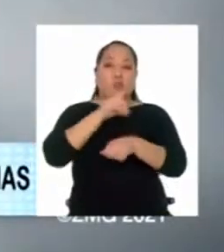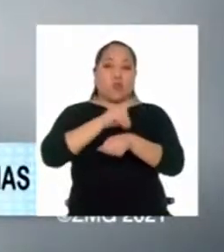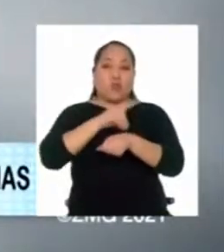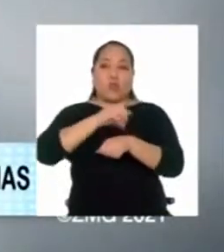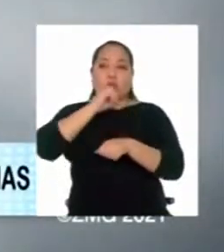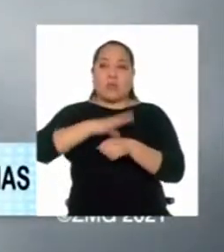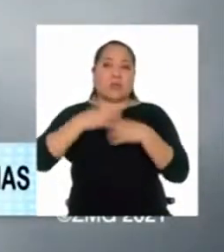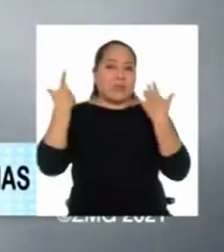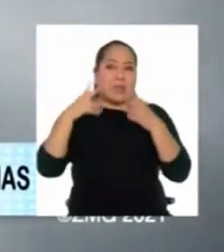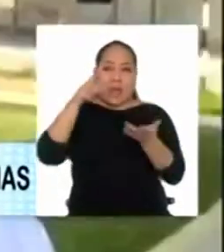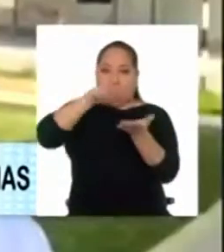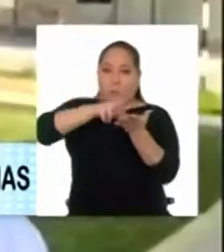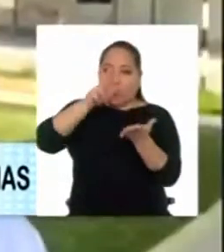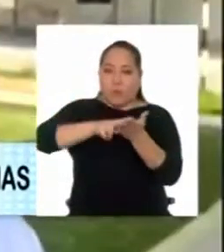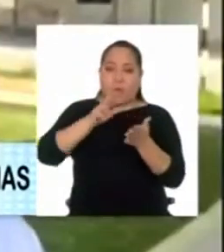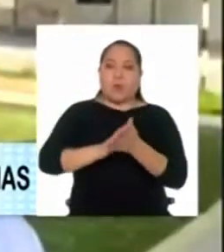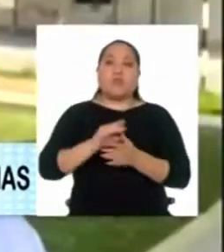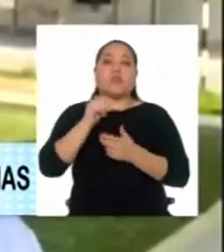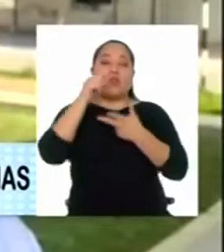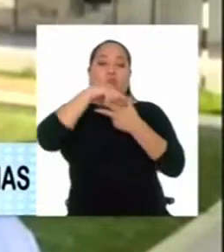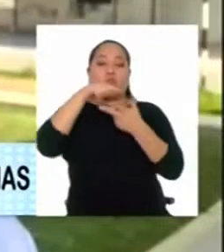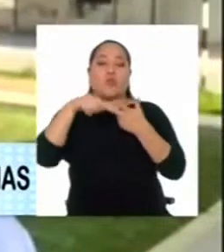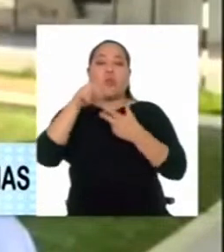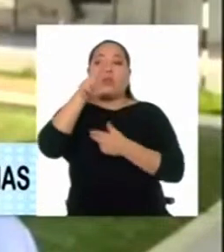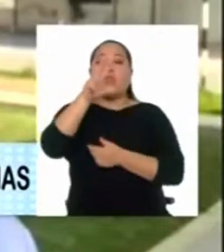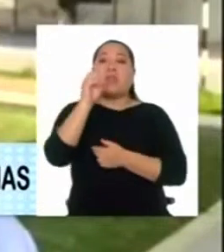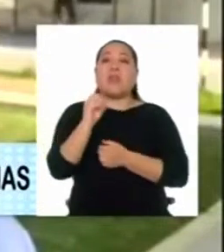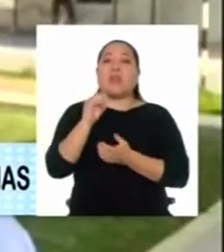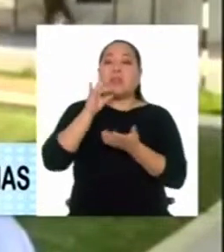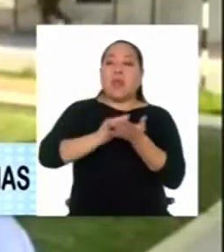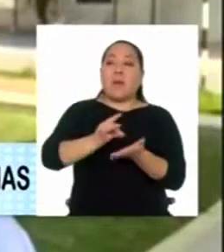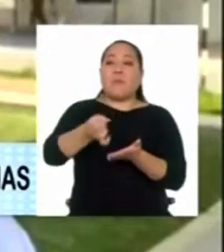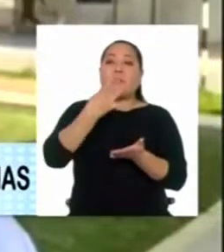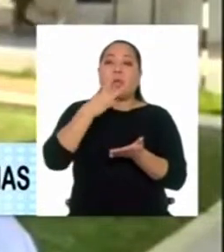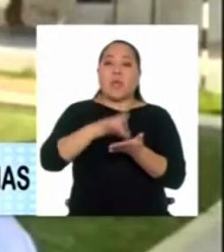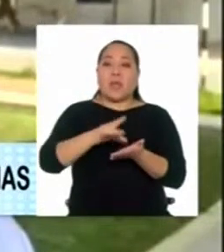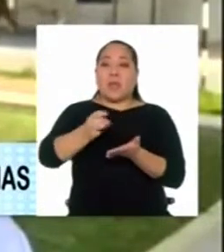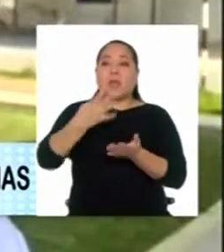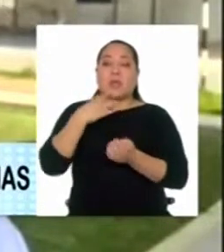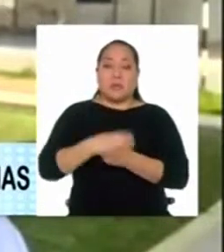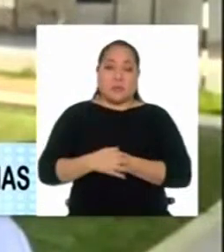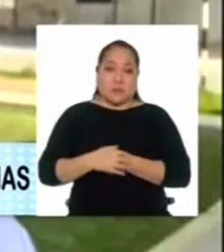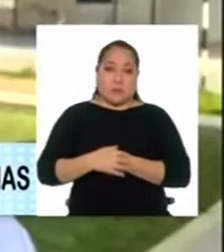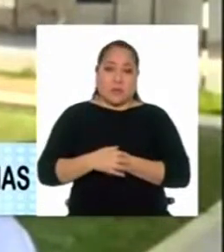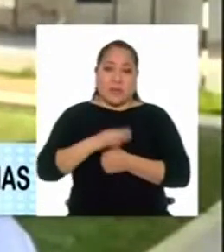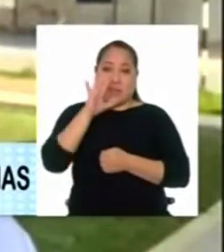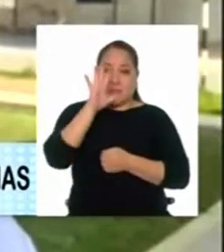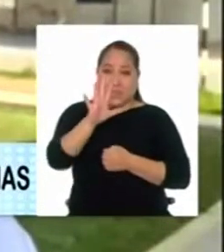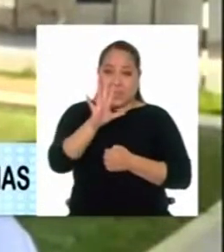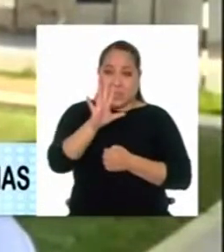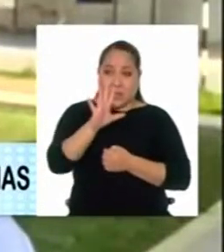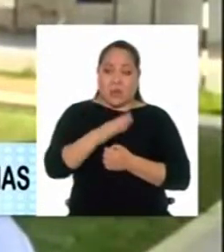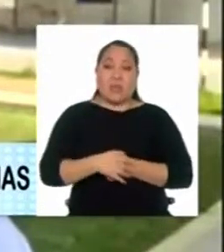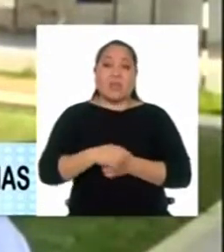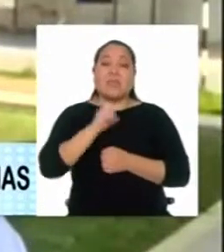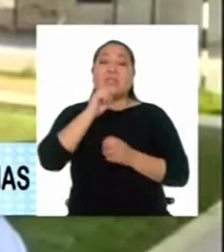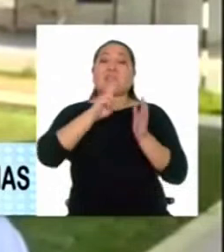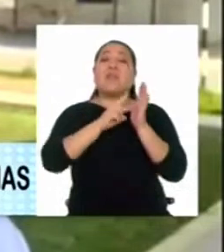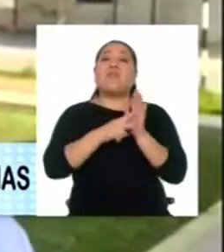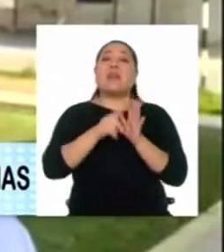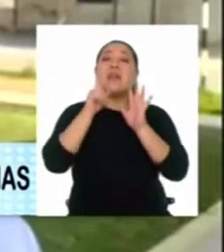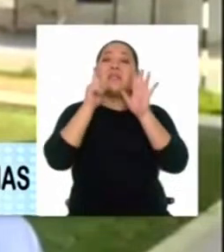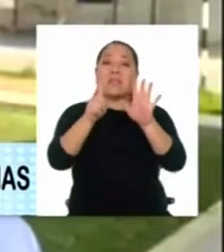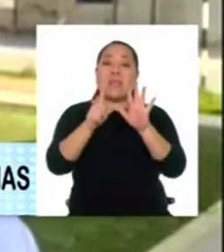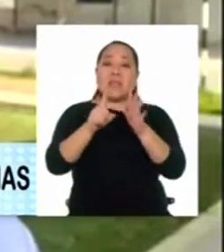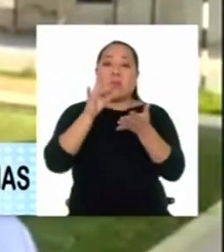una vez que se autorice el fármaco. Son 30 píldoras que se tienen que tomar en 5 días, es decir, 6 píldoras